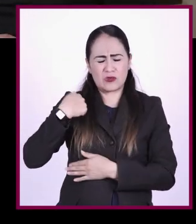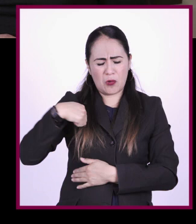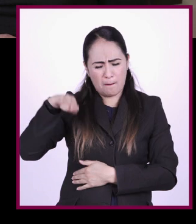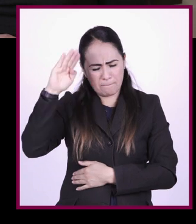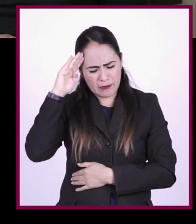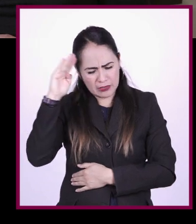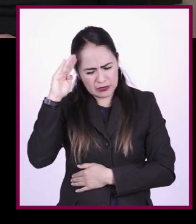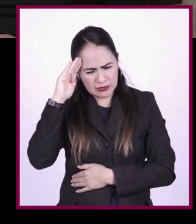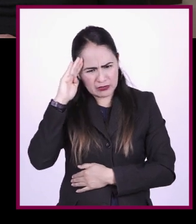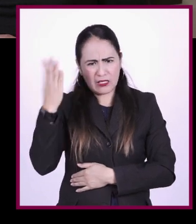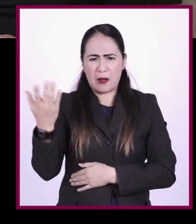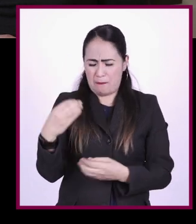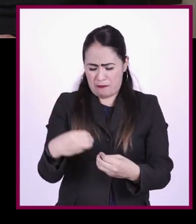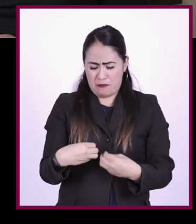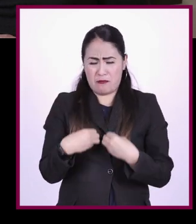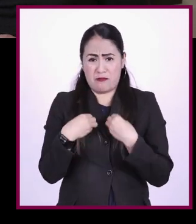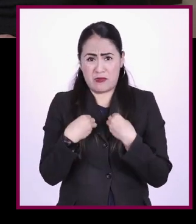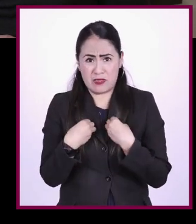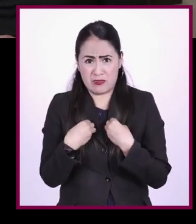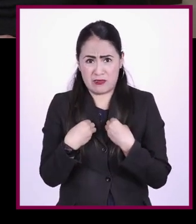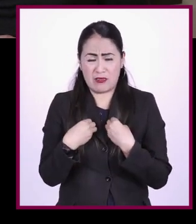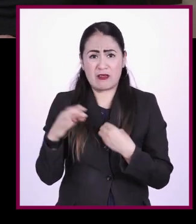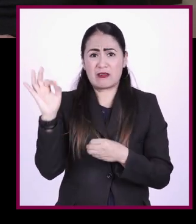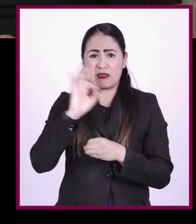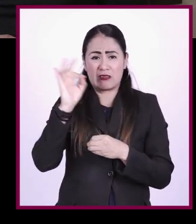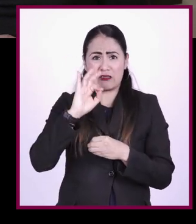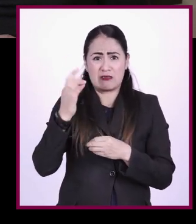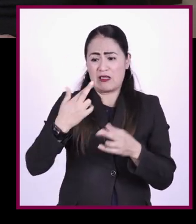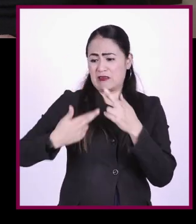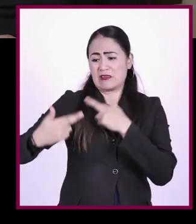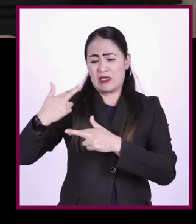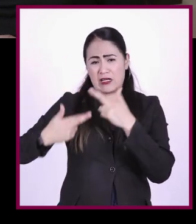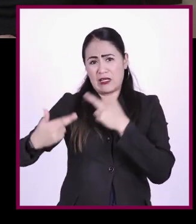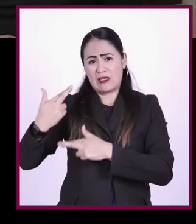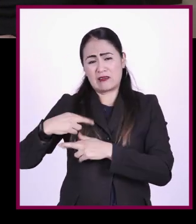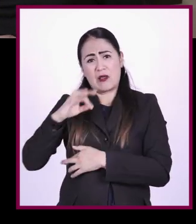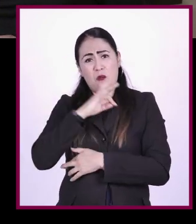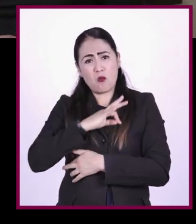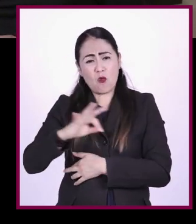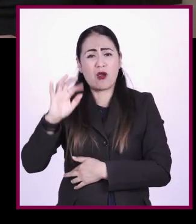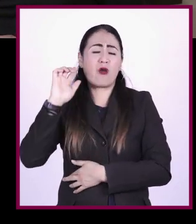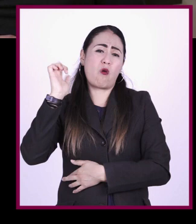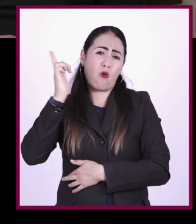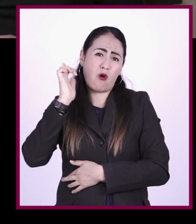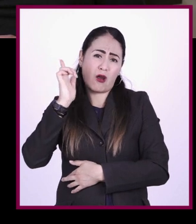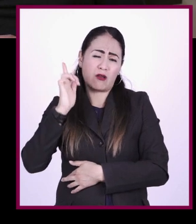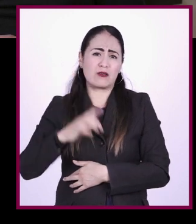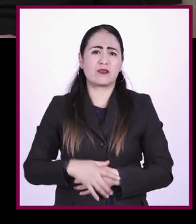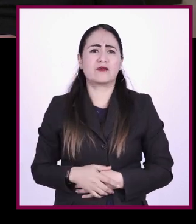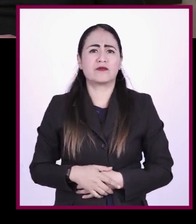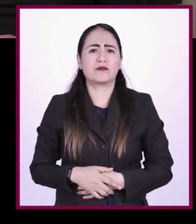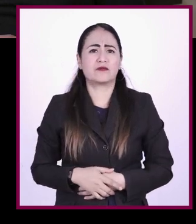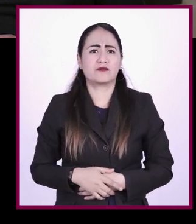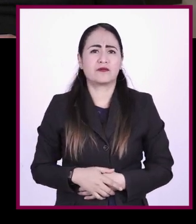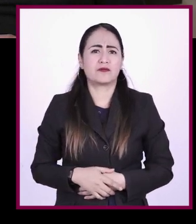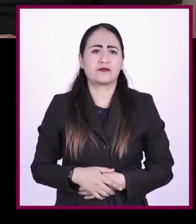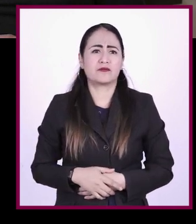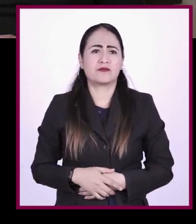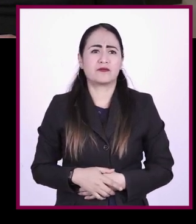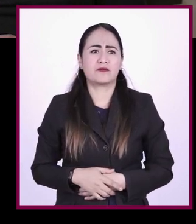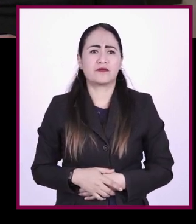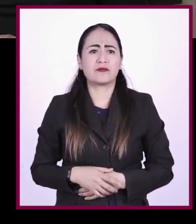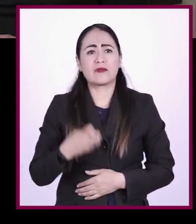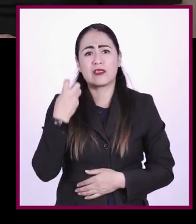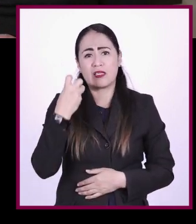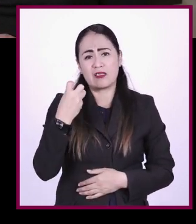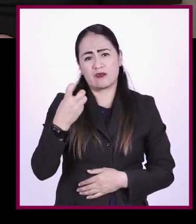algún momento nuestra vida puede volver a como era antes. Y pues en realidad sería mucho más